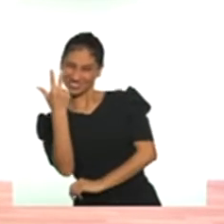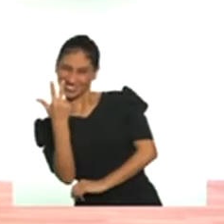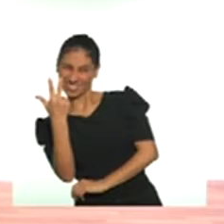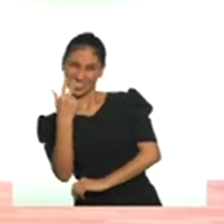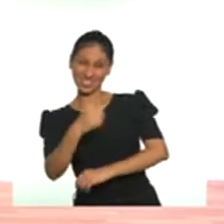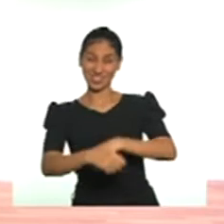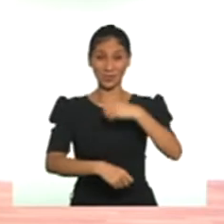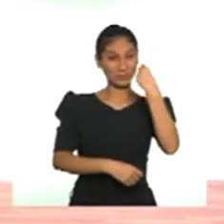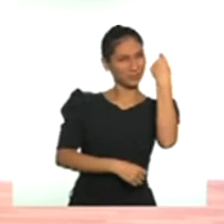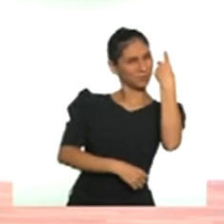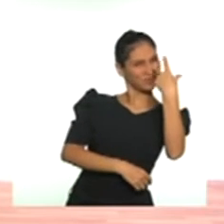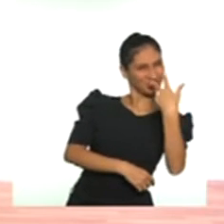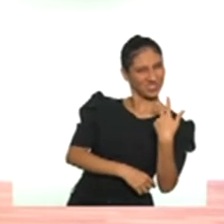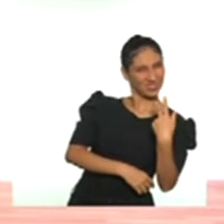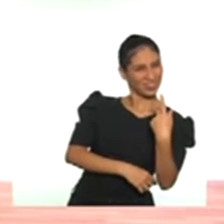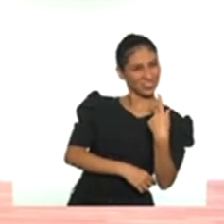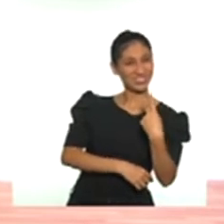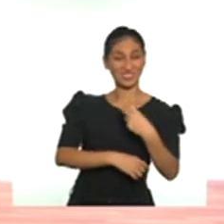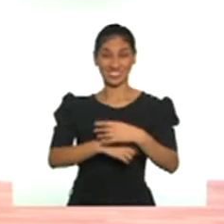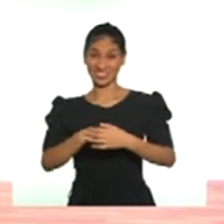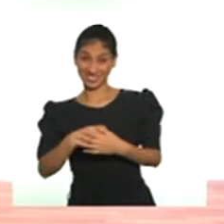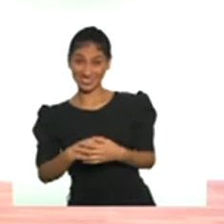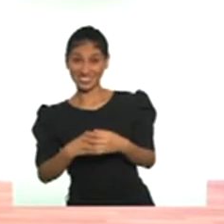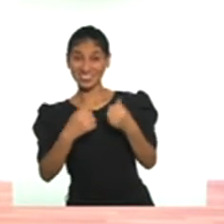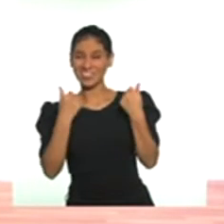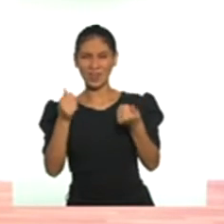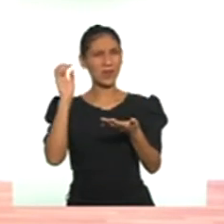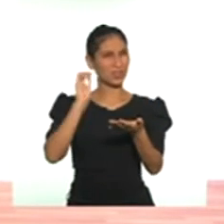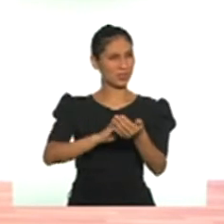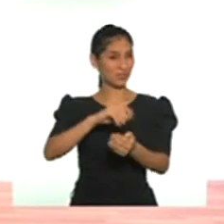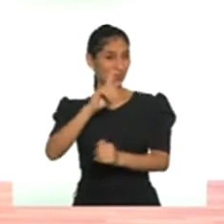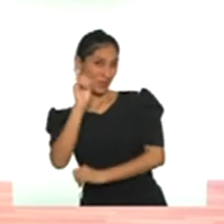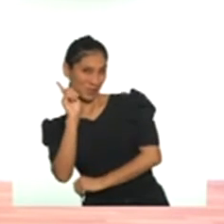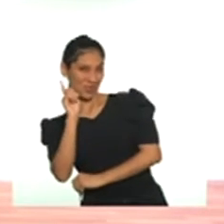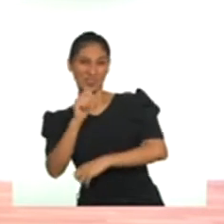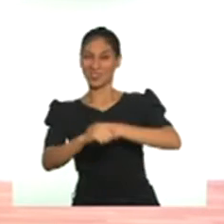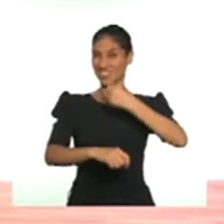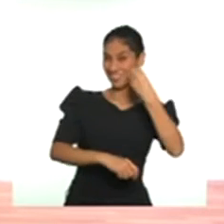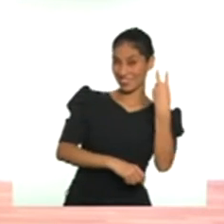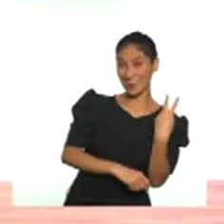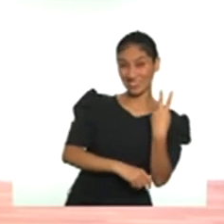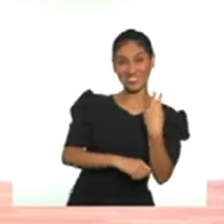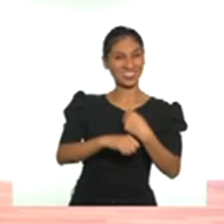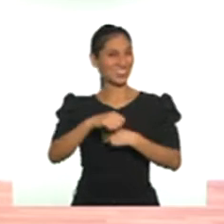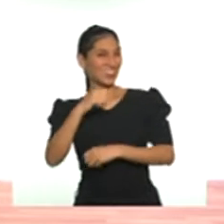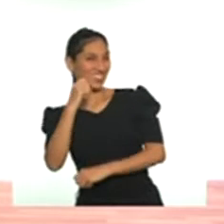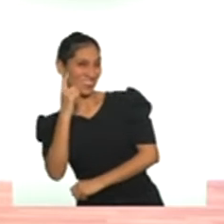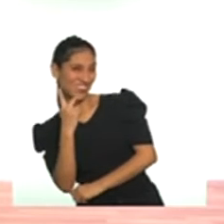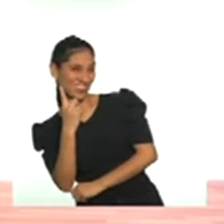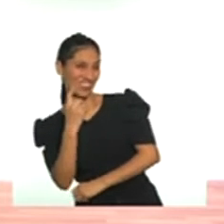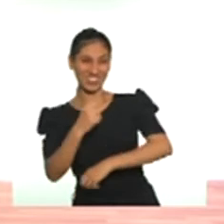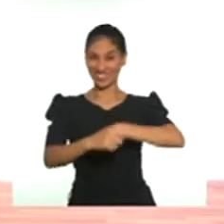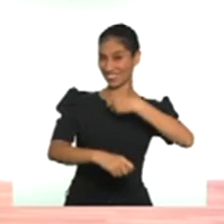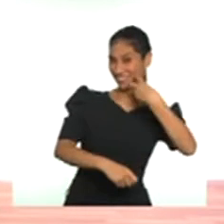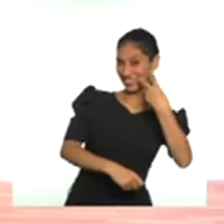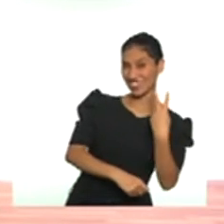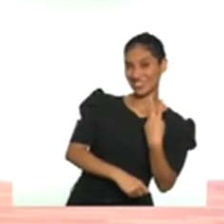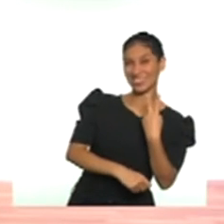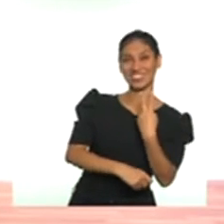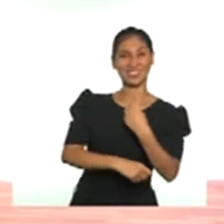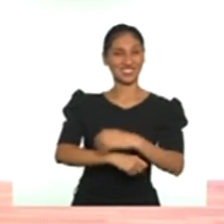dos, uno, dos. Uno más. Uno, dos,